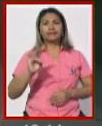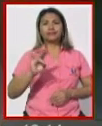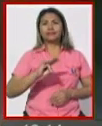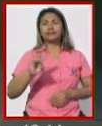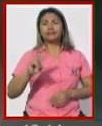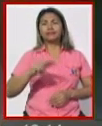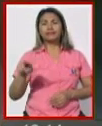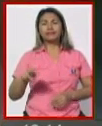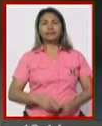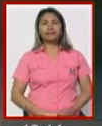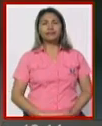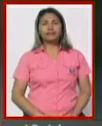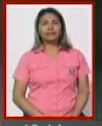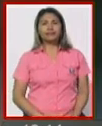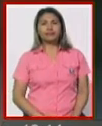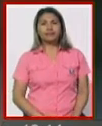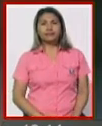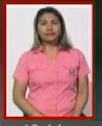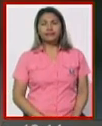756-92722.